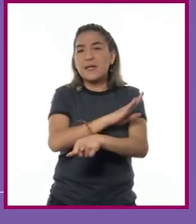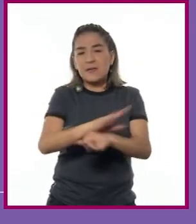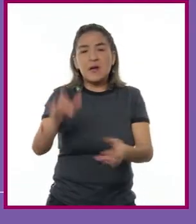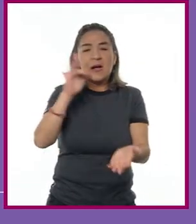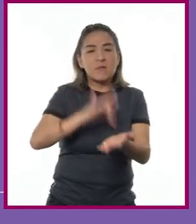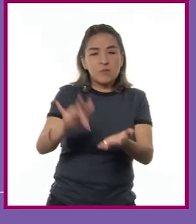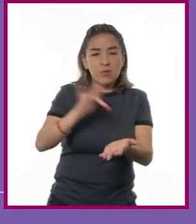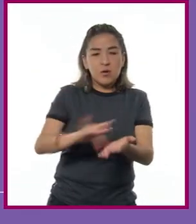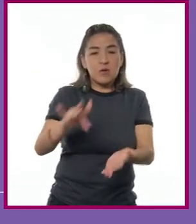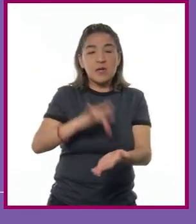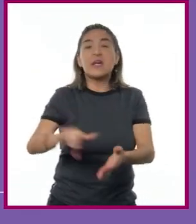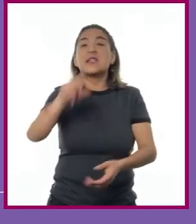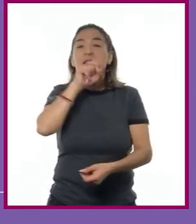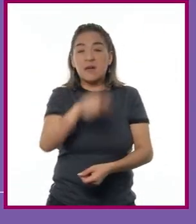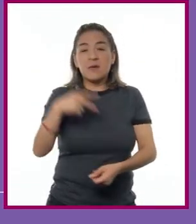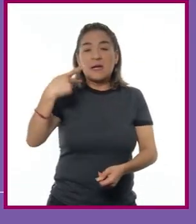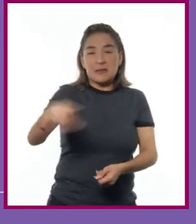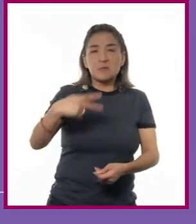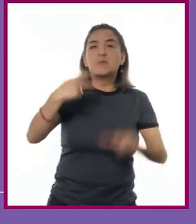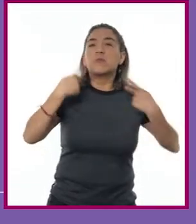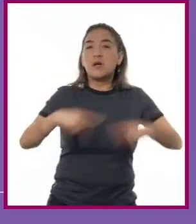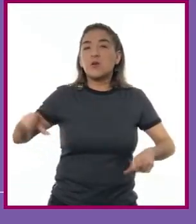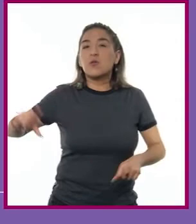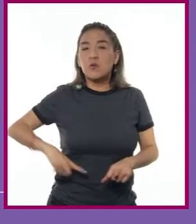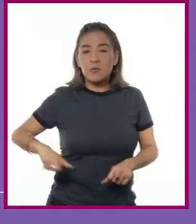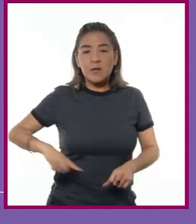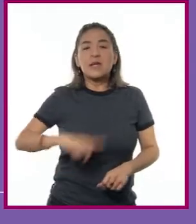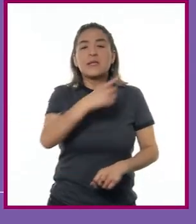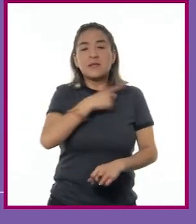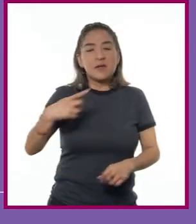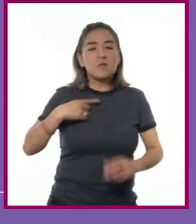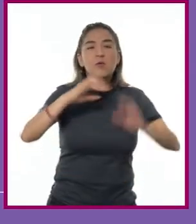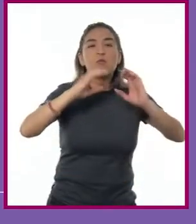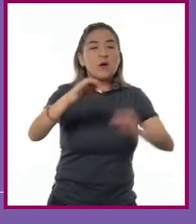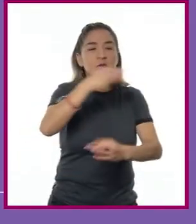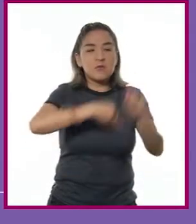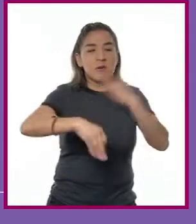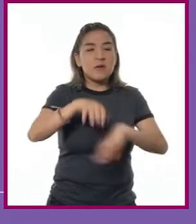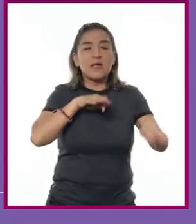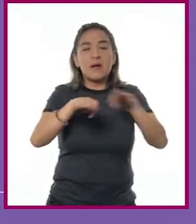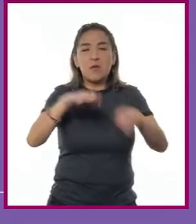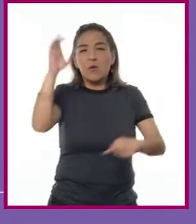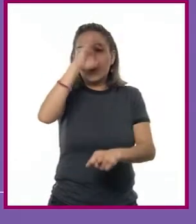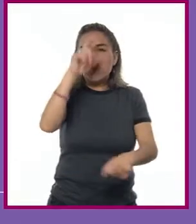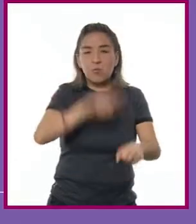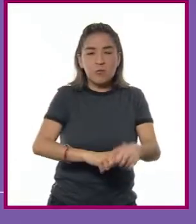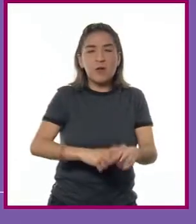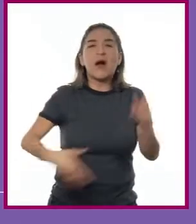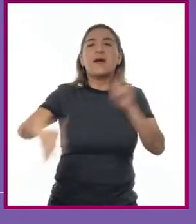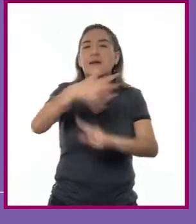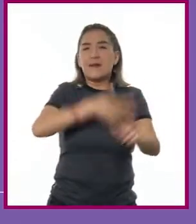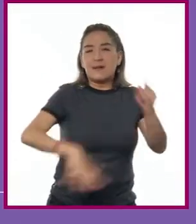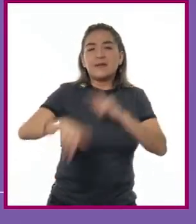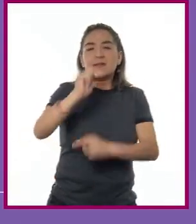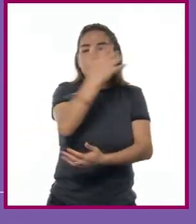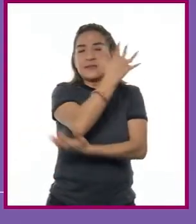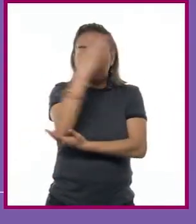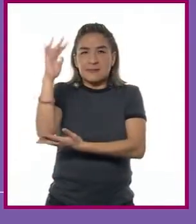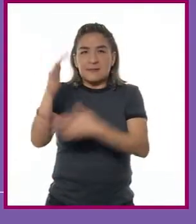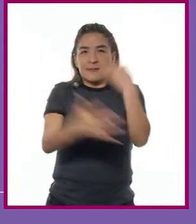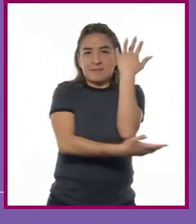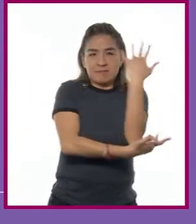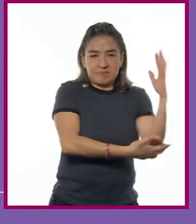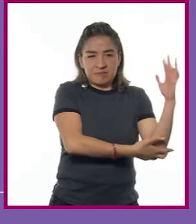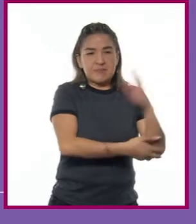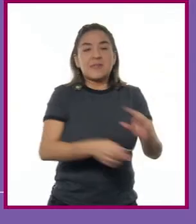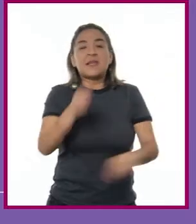e incluso los servidores están obligados a cuidar del entorno cultural y del medio ambiente. También